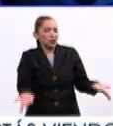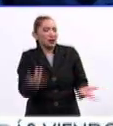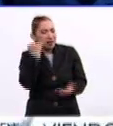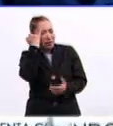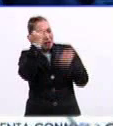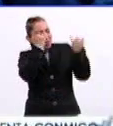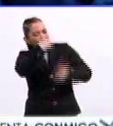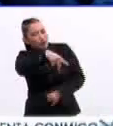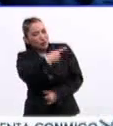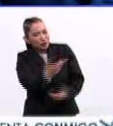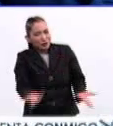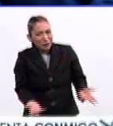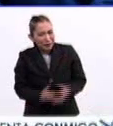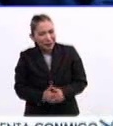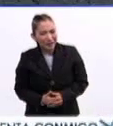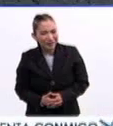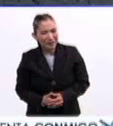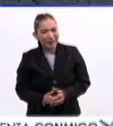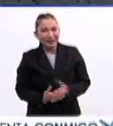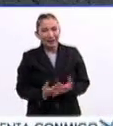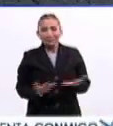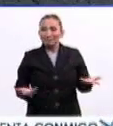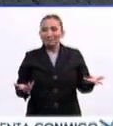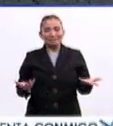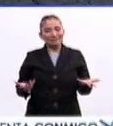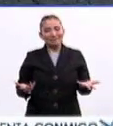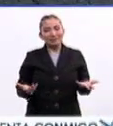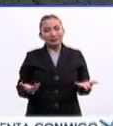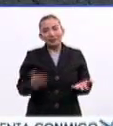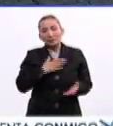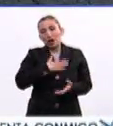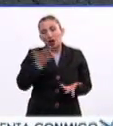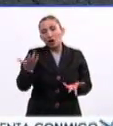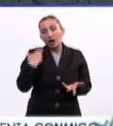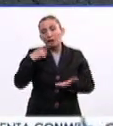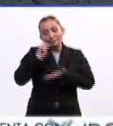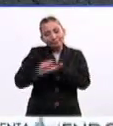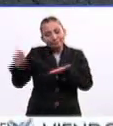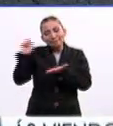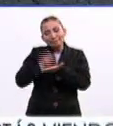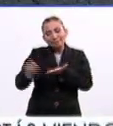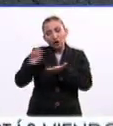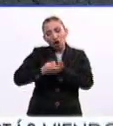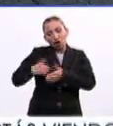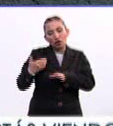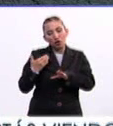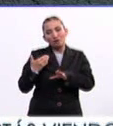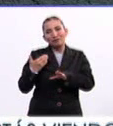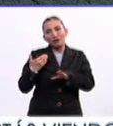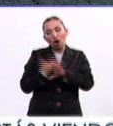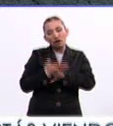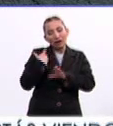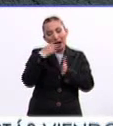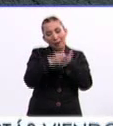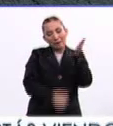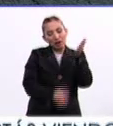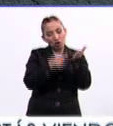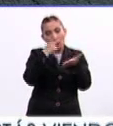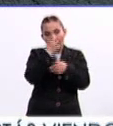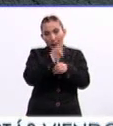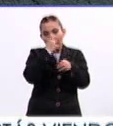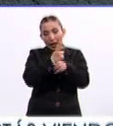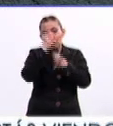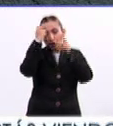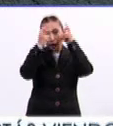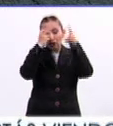tuyas. Y bueno, escribió mucho en contra del capítulo, sobre todo el primero sueño de Las Trampas de la